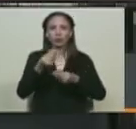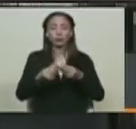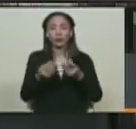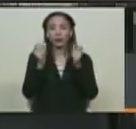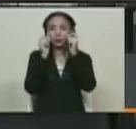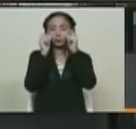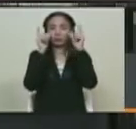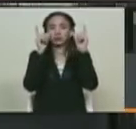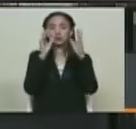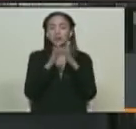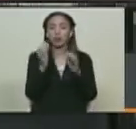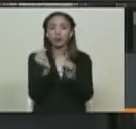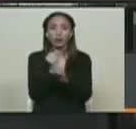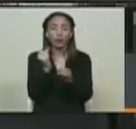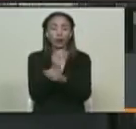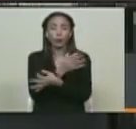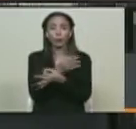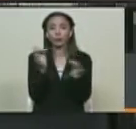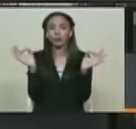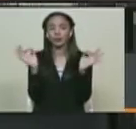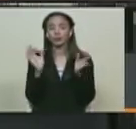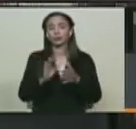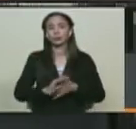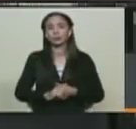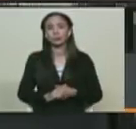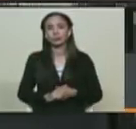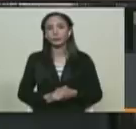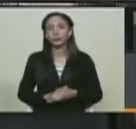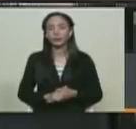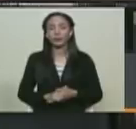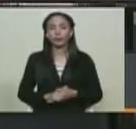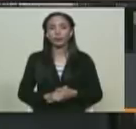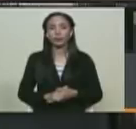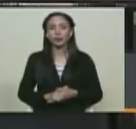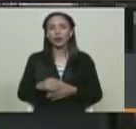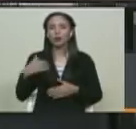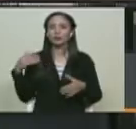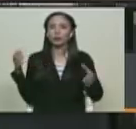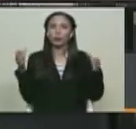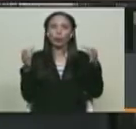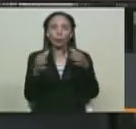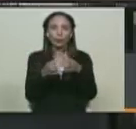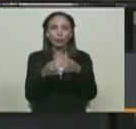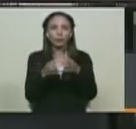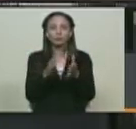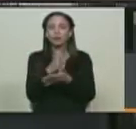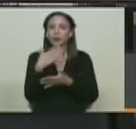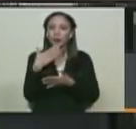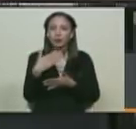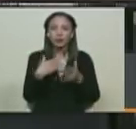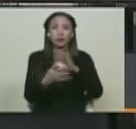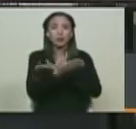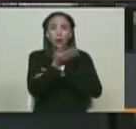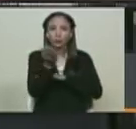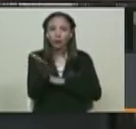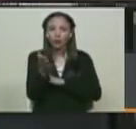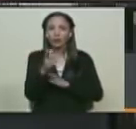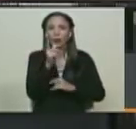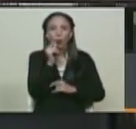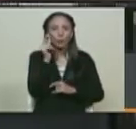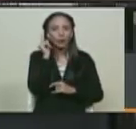Impresionante la labor de los brigadistas. Gracias a ustedes, muchachos y